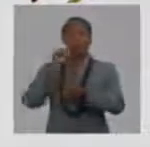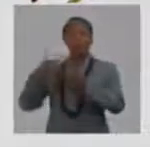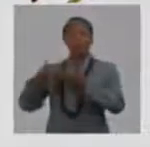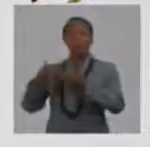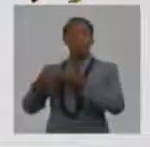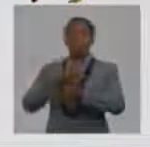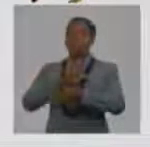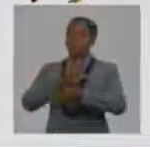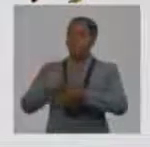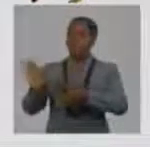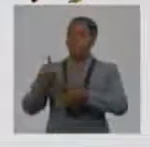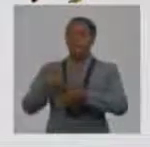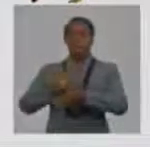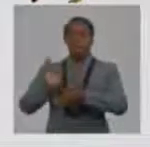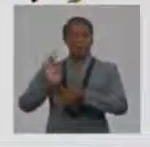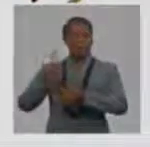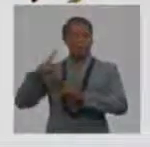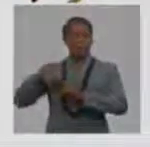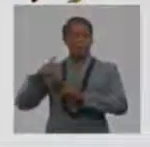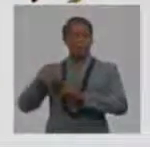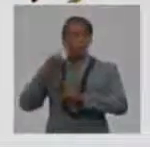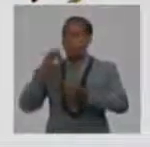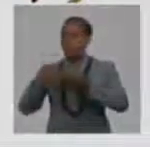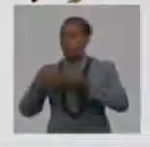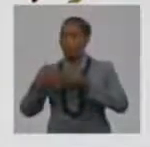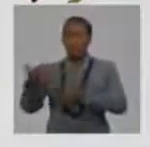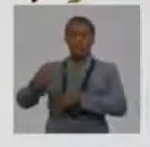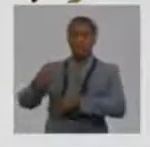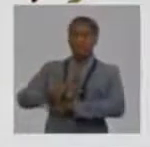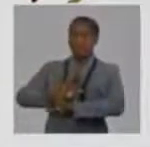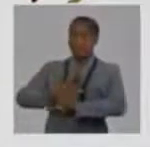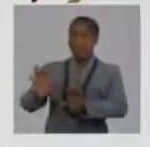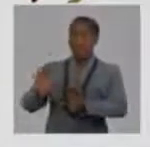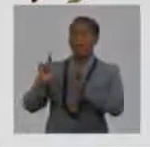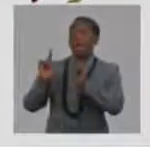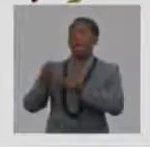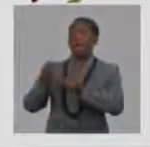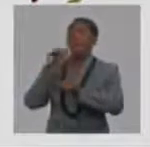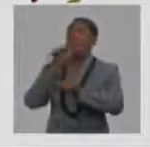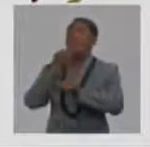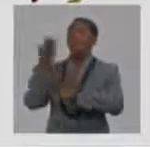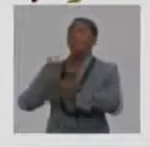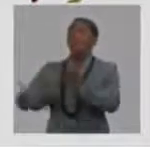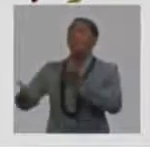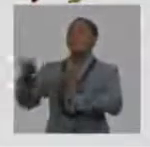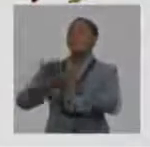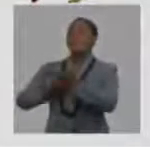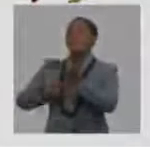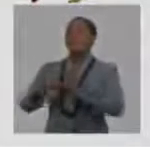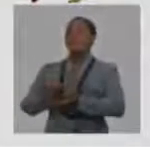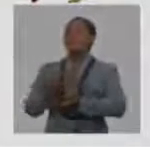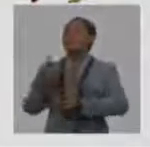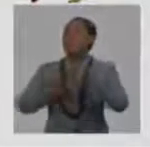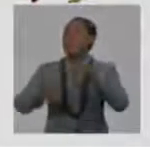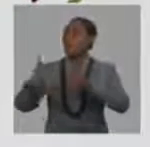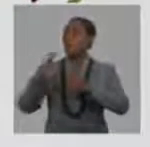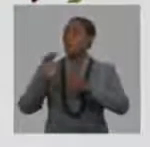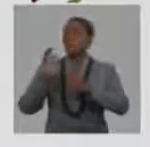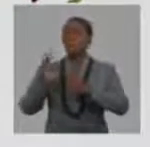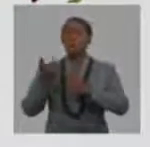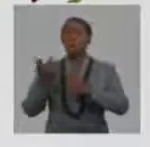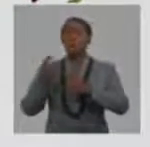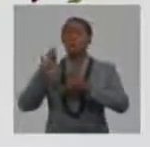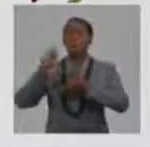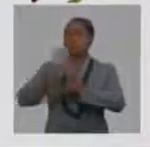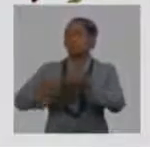su gran mayoría, están presentadas o concedidas en países como Estados Unidos, es decir, toda Norteamérica, en